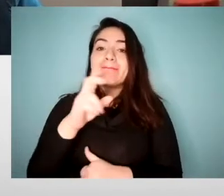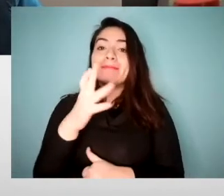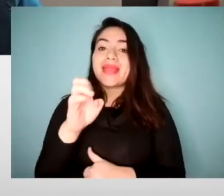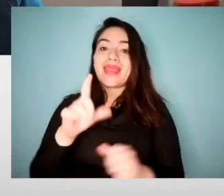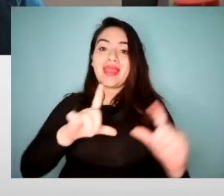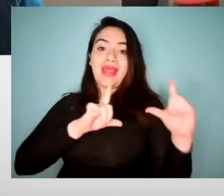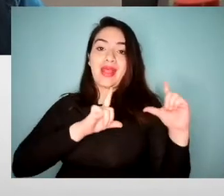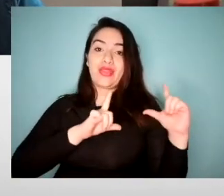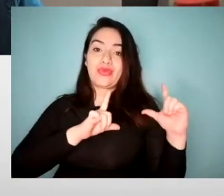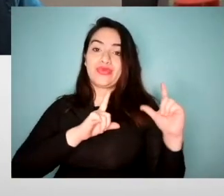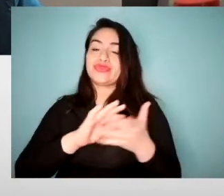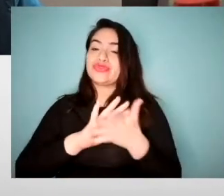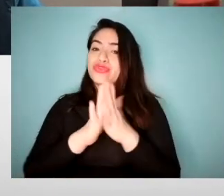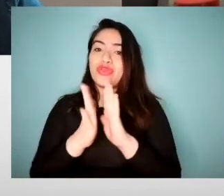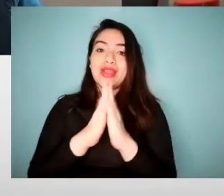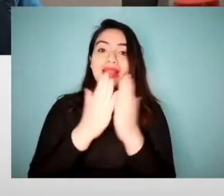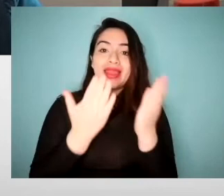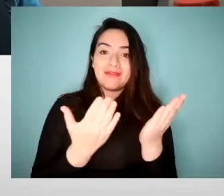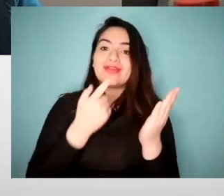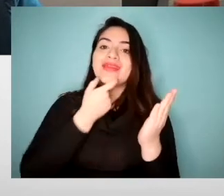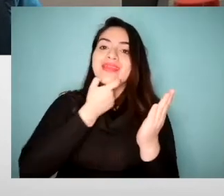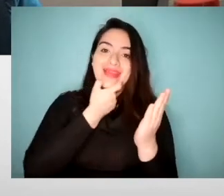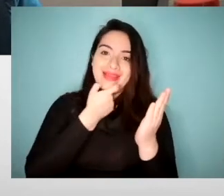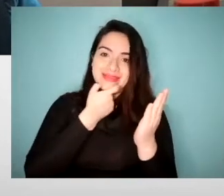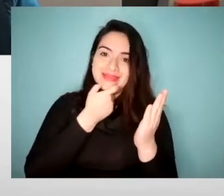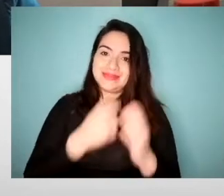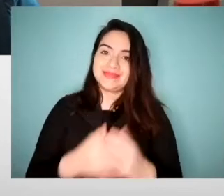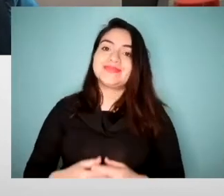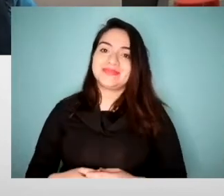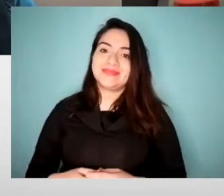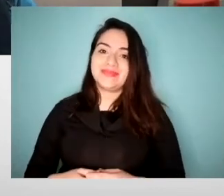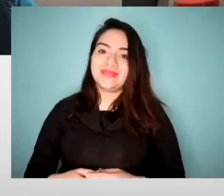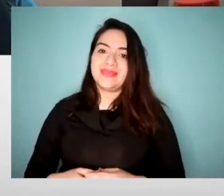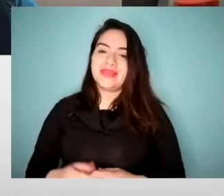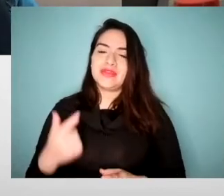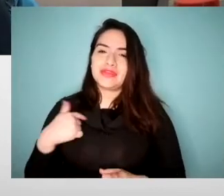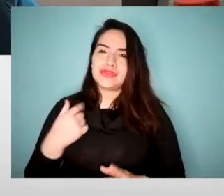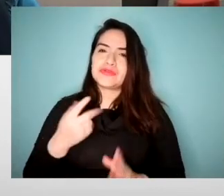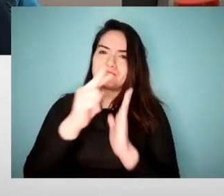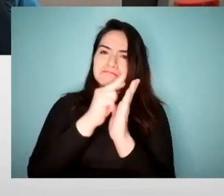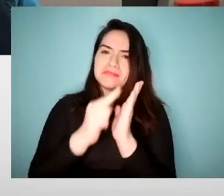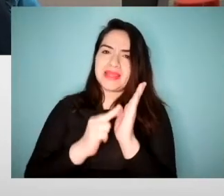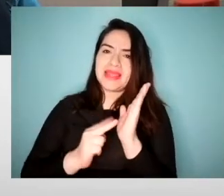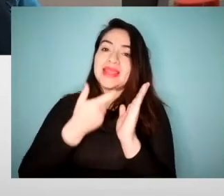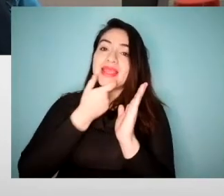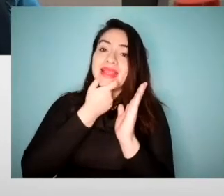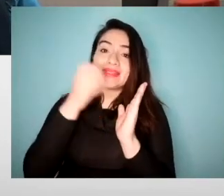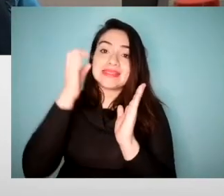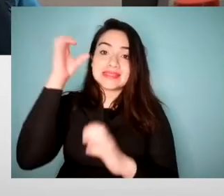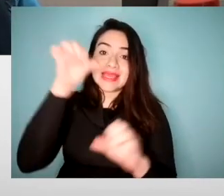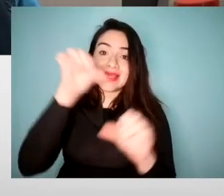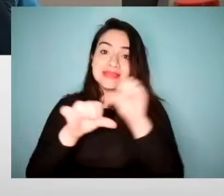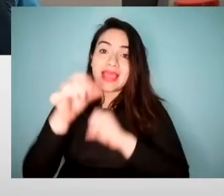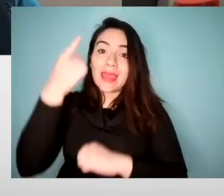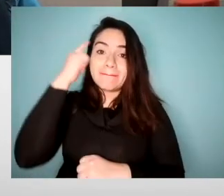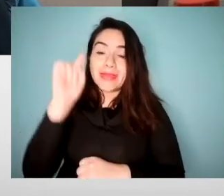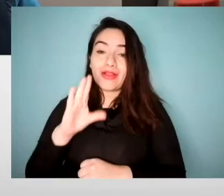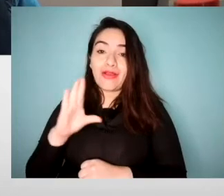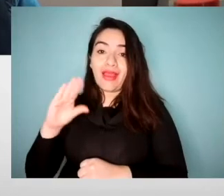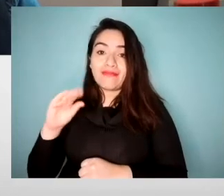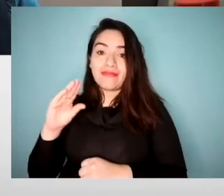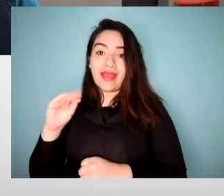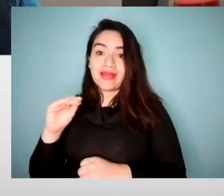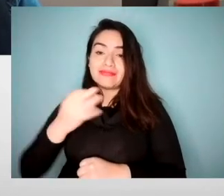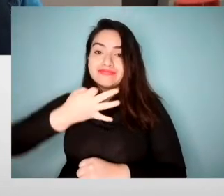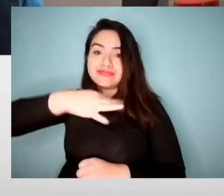los textos que estudiaba estaban en inglés. Creo que estaba muy entrenada para leer artículos científicos, pero la parte de hablar y el listening no